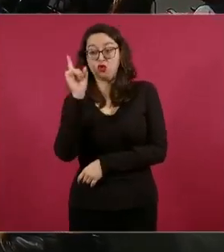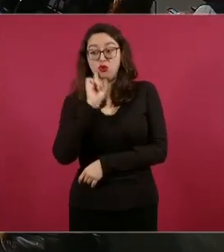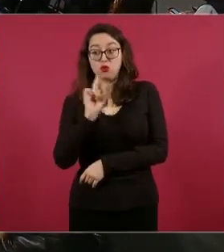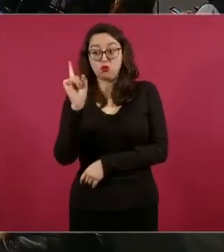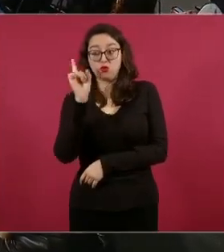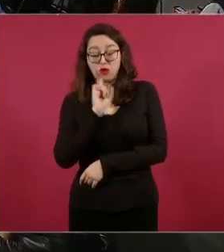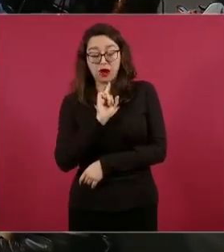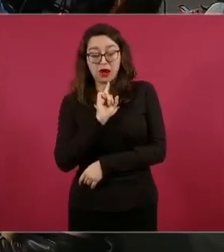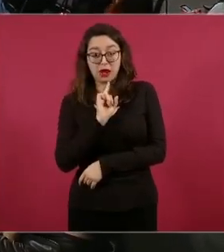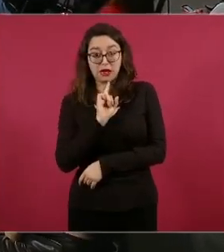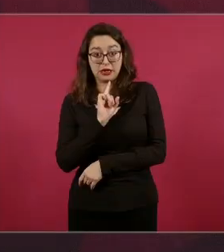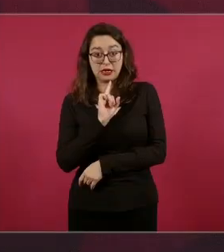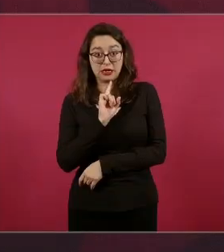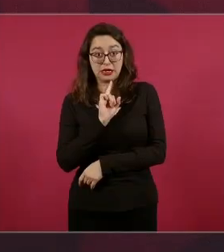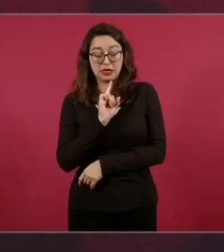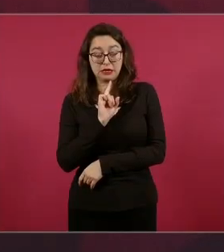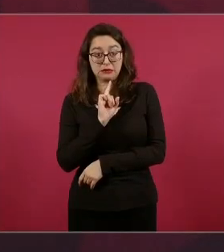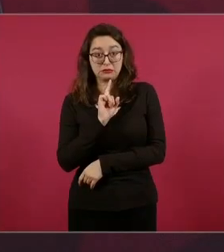ejemplo.